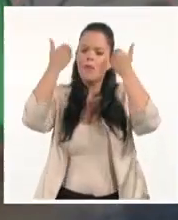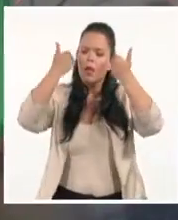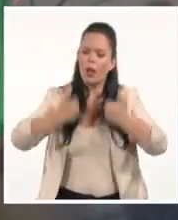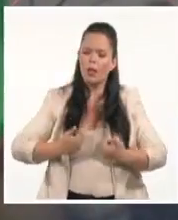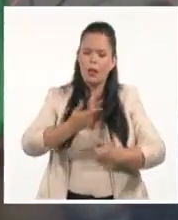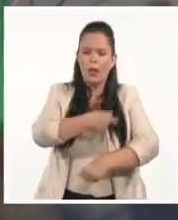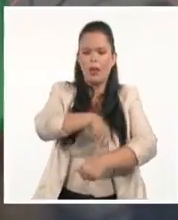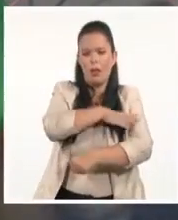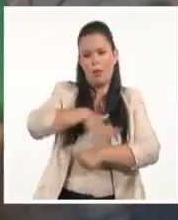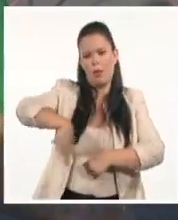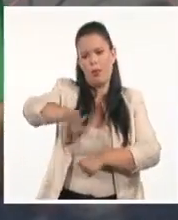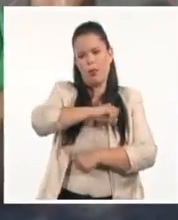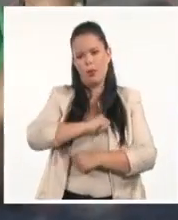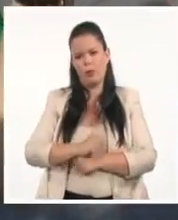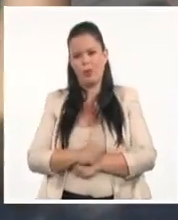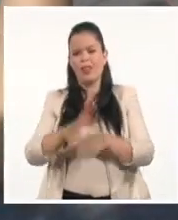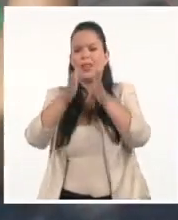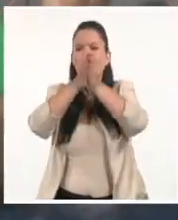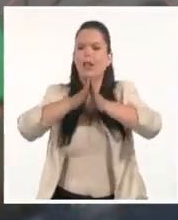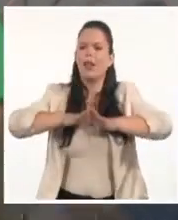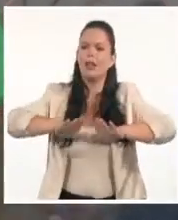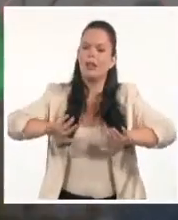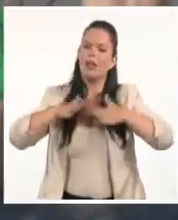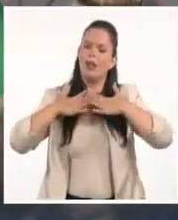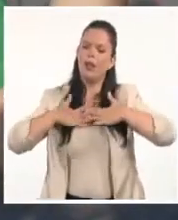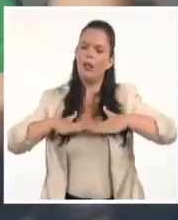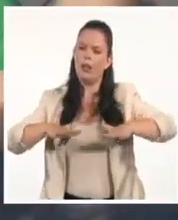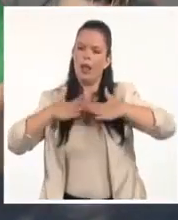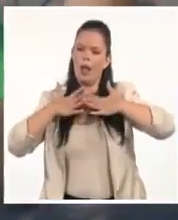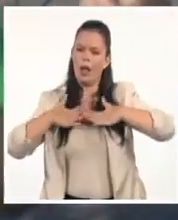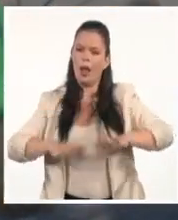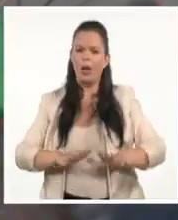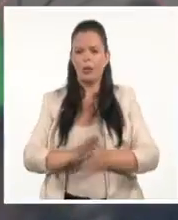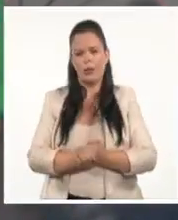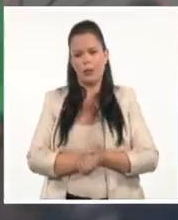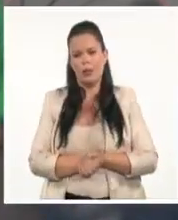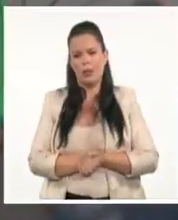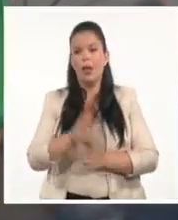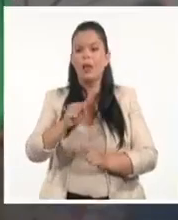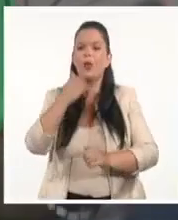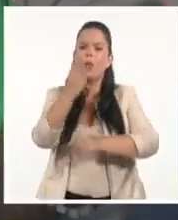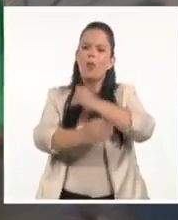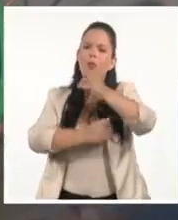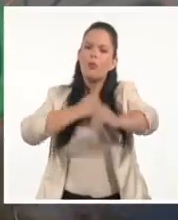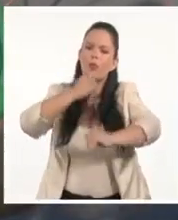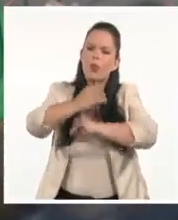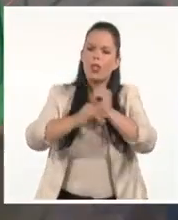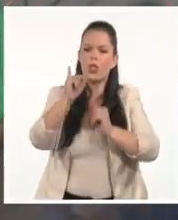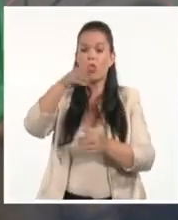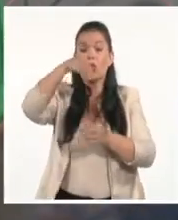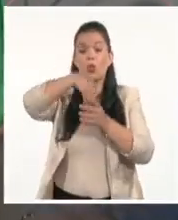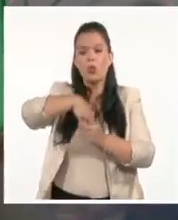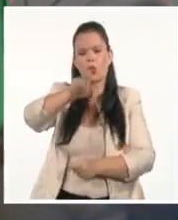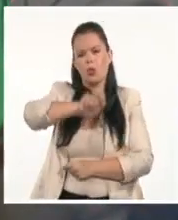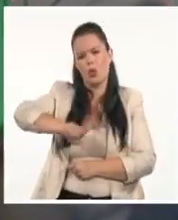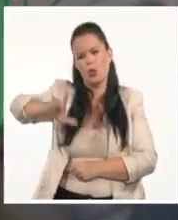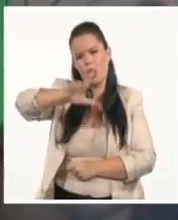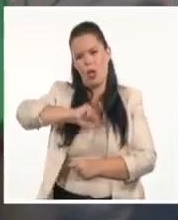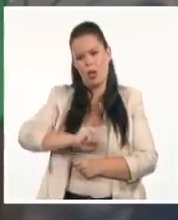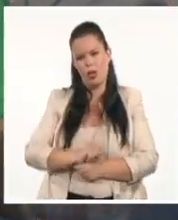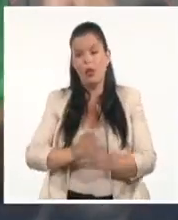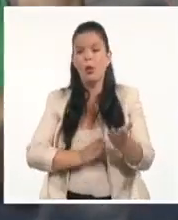las cubanas y los cubanos. Es una construcción, pero todos en un proceso de inclusión social, que es por ello, por lo que ha luchado la